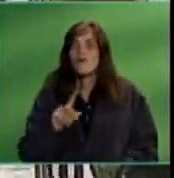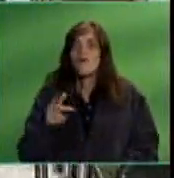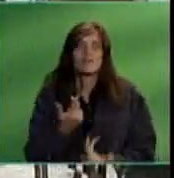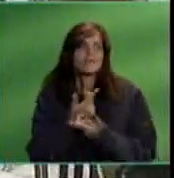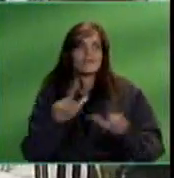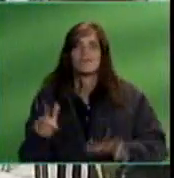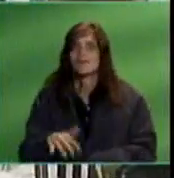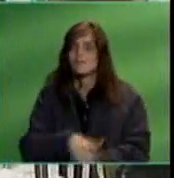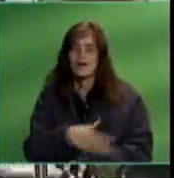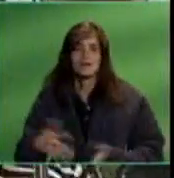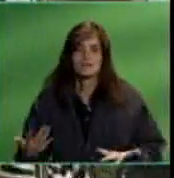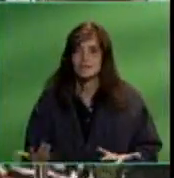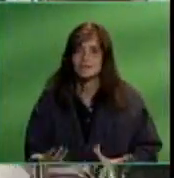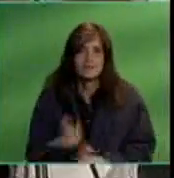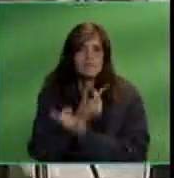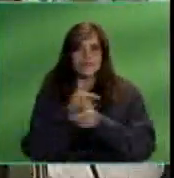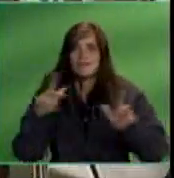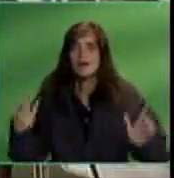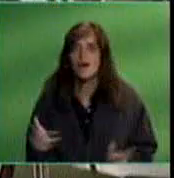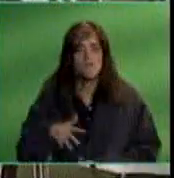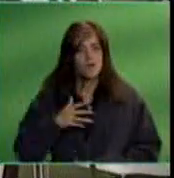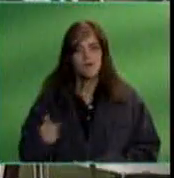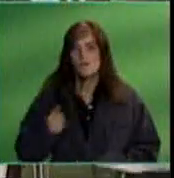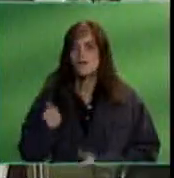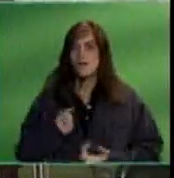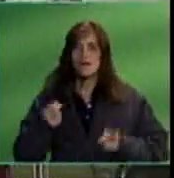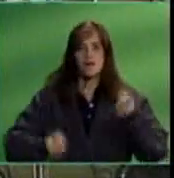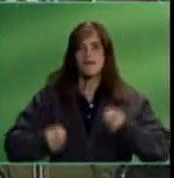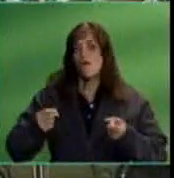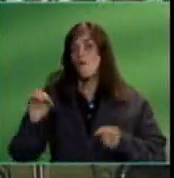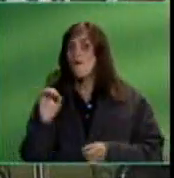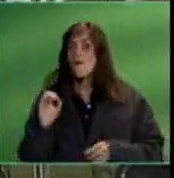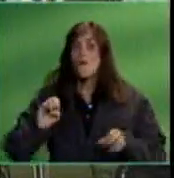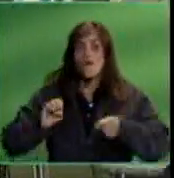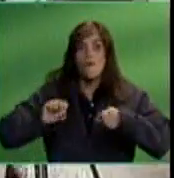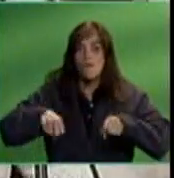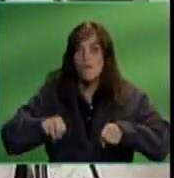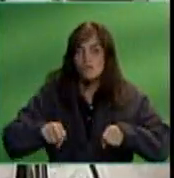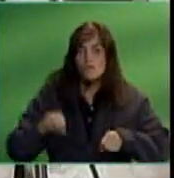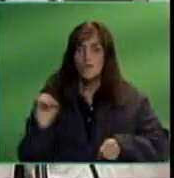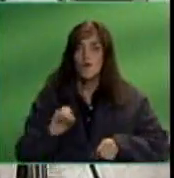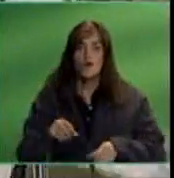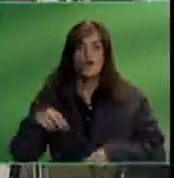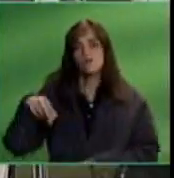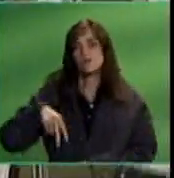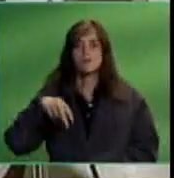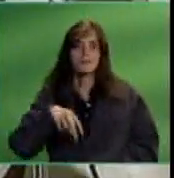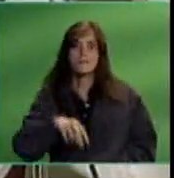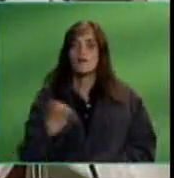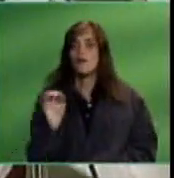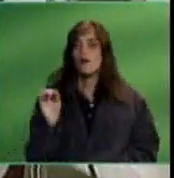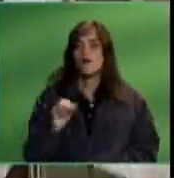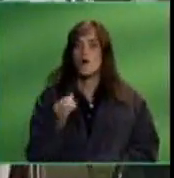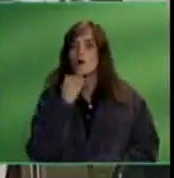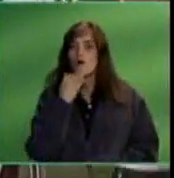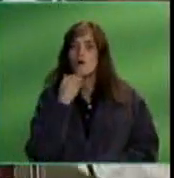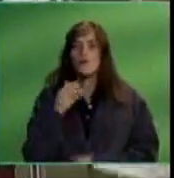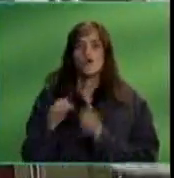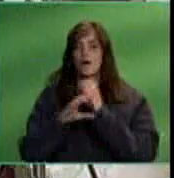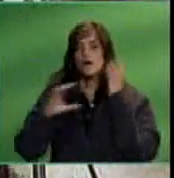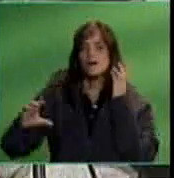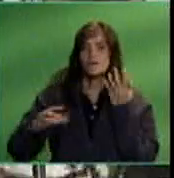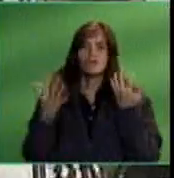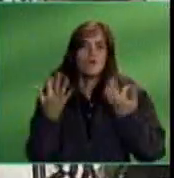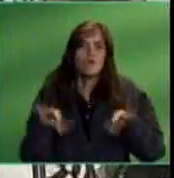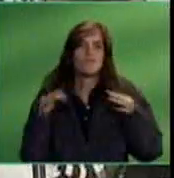libre tránsito compadre Aquí la gente puede andar en carro o puede andar en moto o puede andar en a pie o puede andar por Buscar aca con